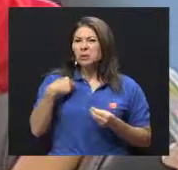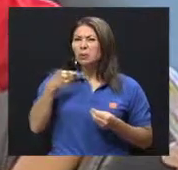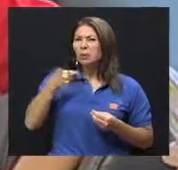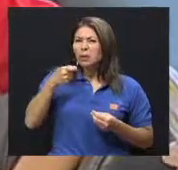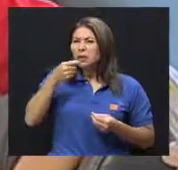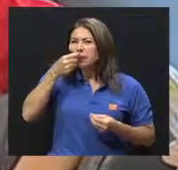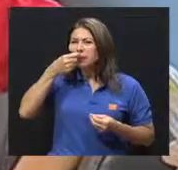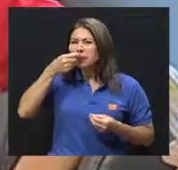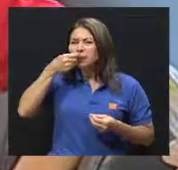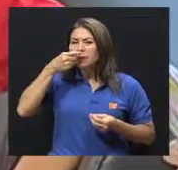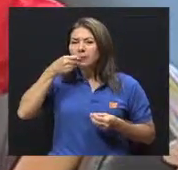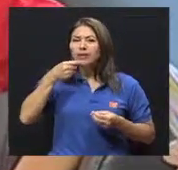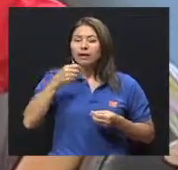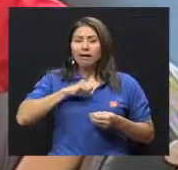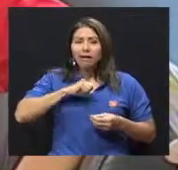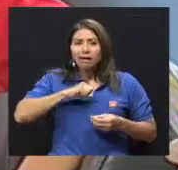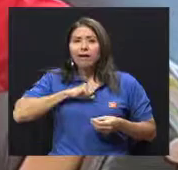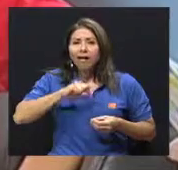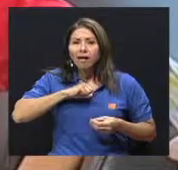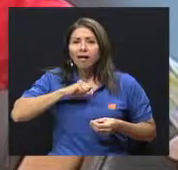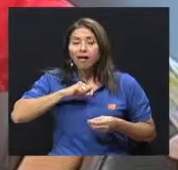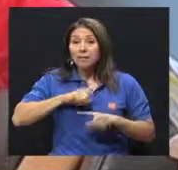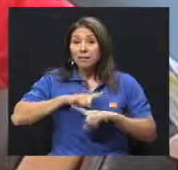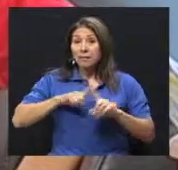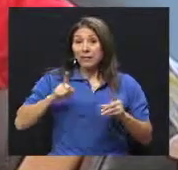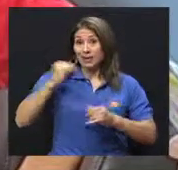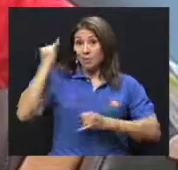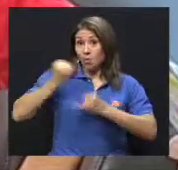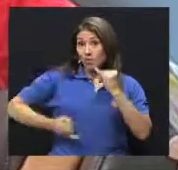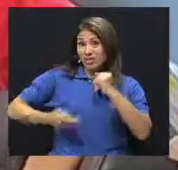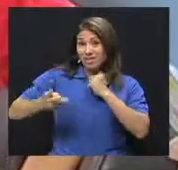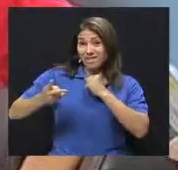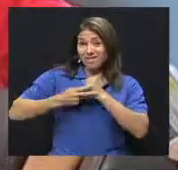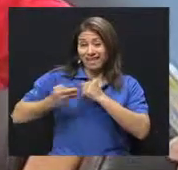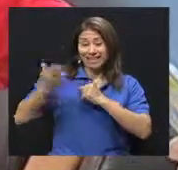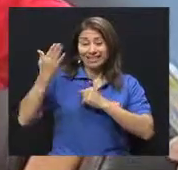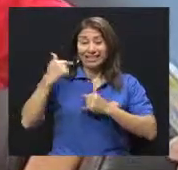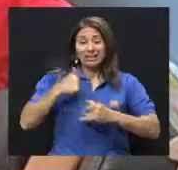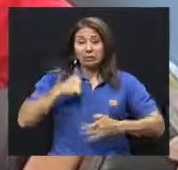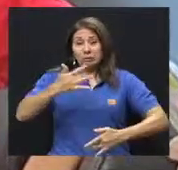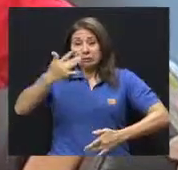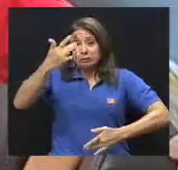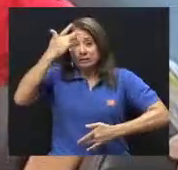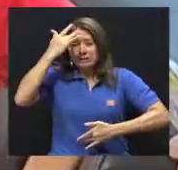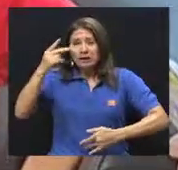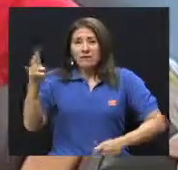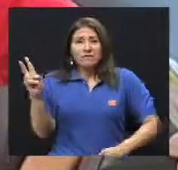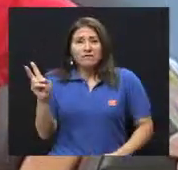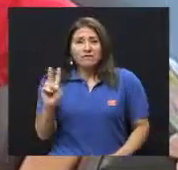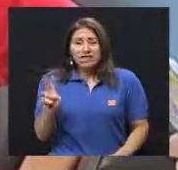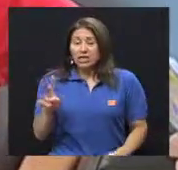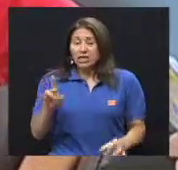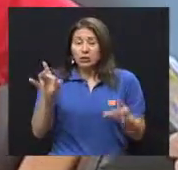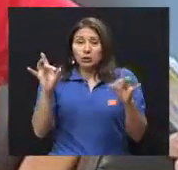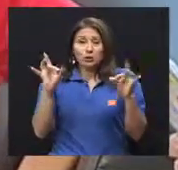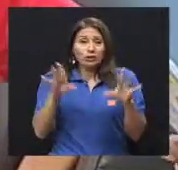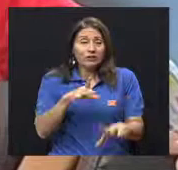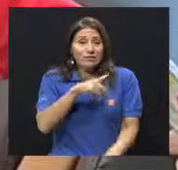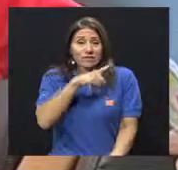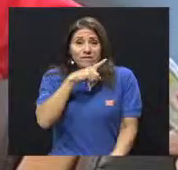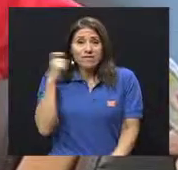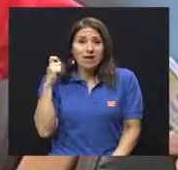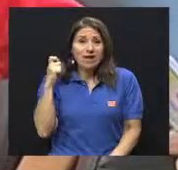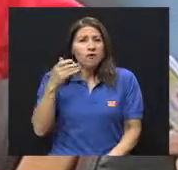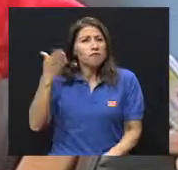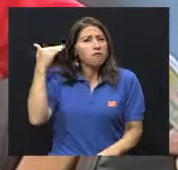moquillos y tos. Ajá. Pero la última vez que fue un virus, pero esos bien feos. ¿De